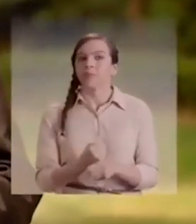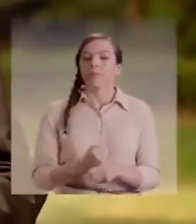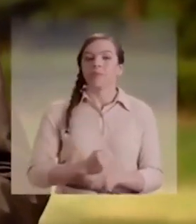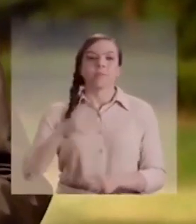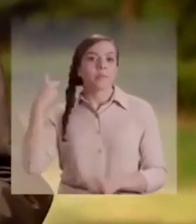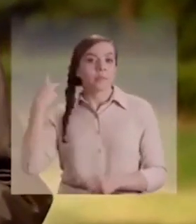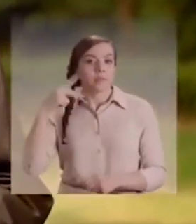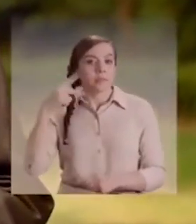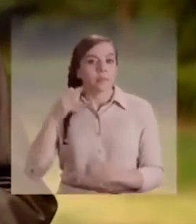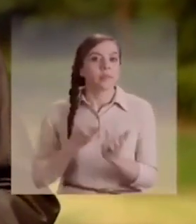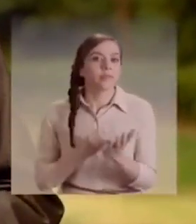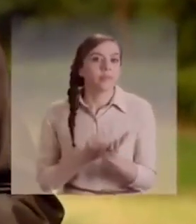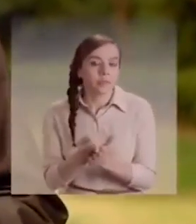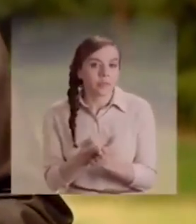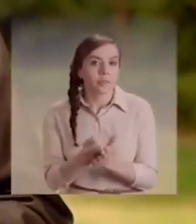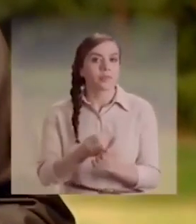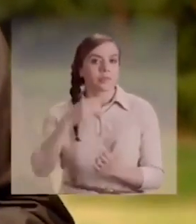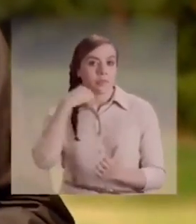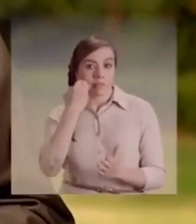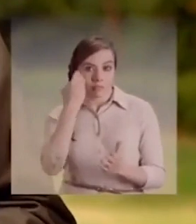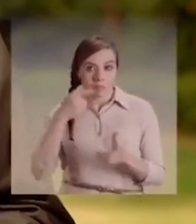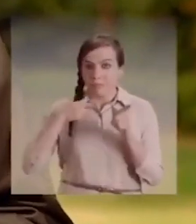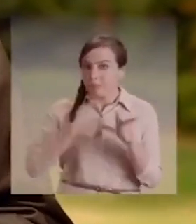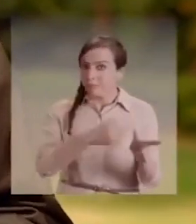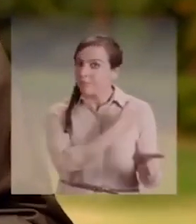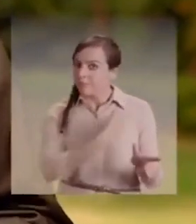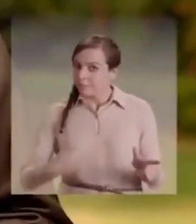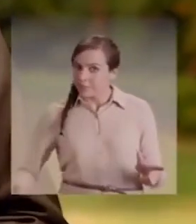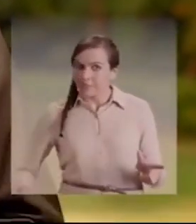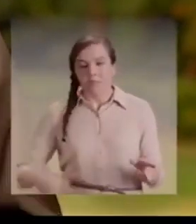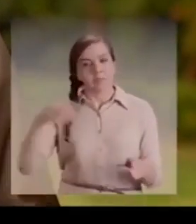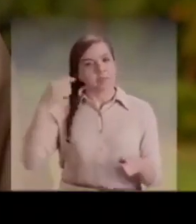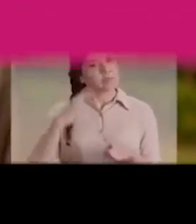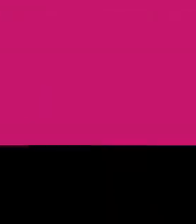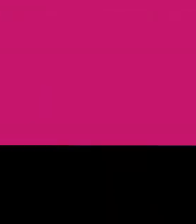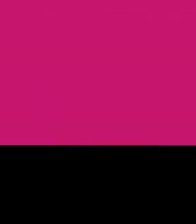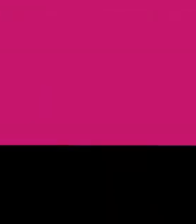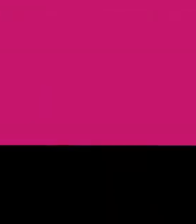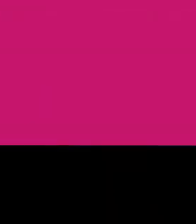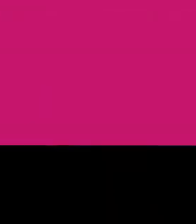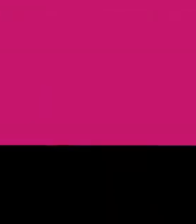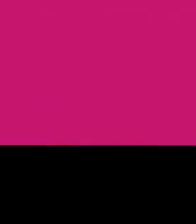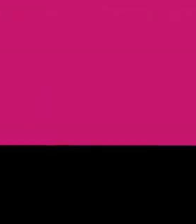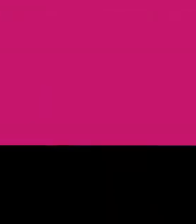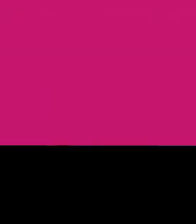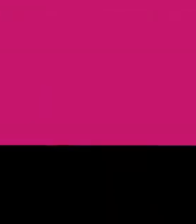haber una consulta para que los ciudadanos decidan si quieren o no que continúe el presidente.